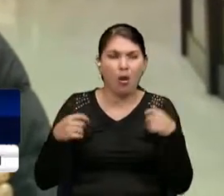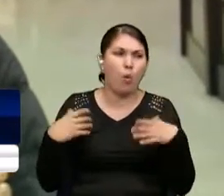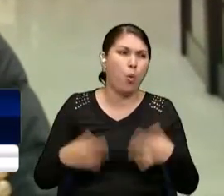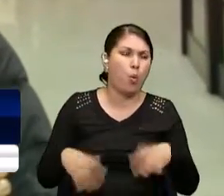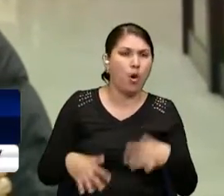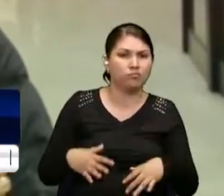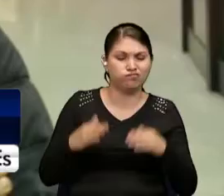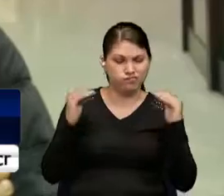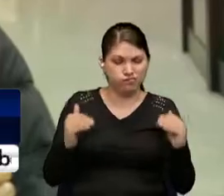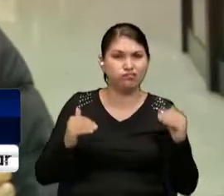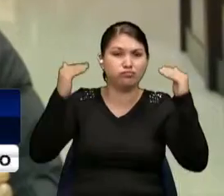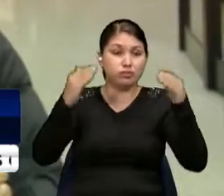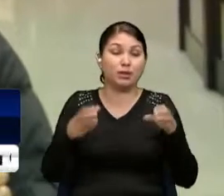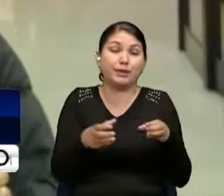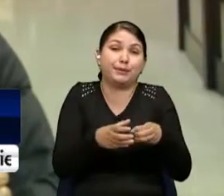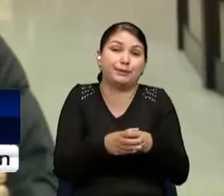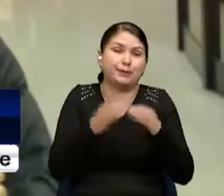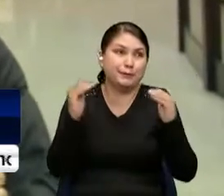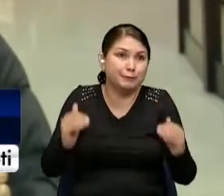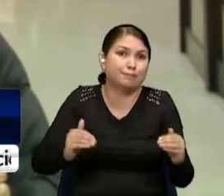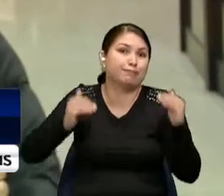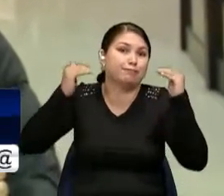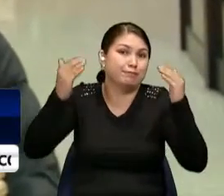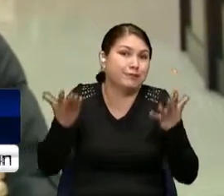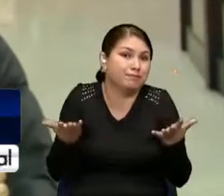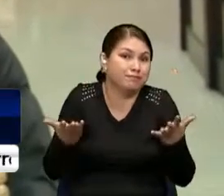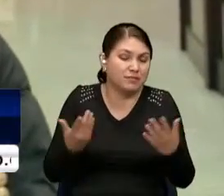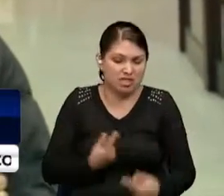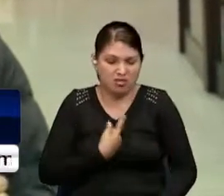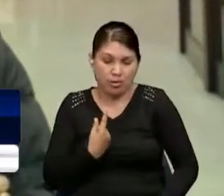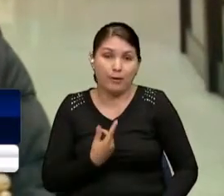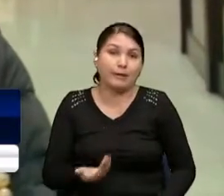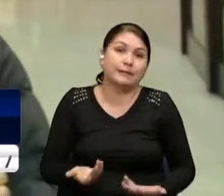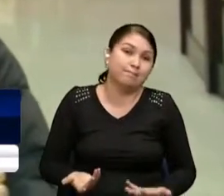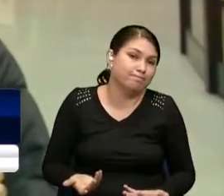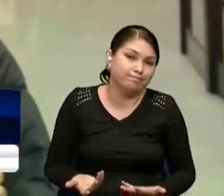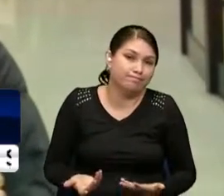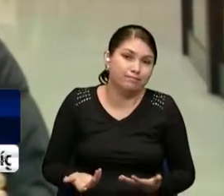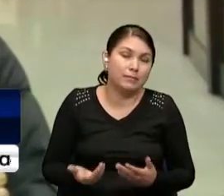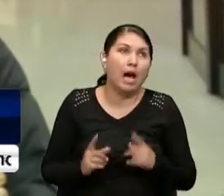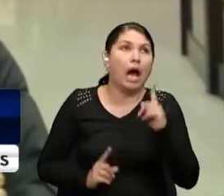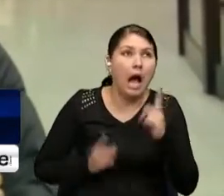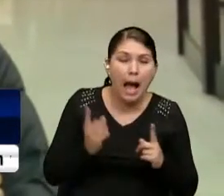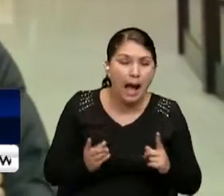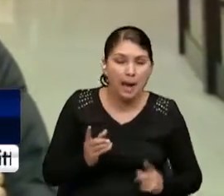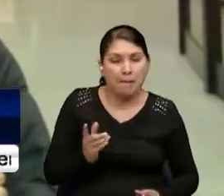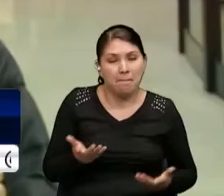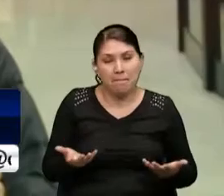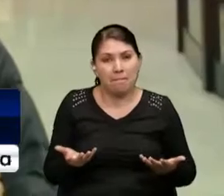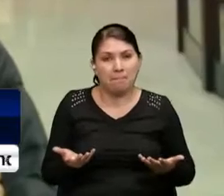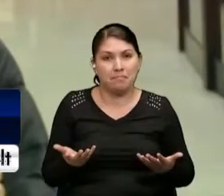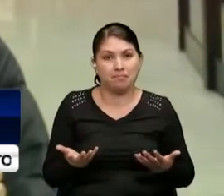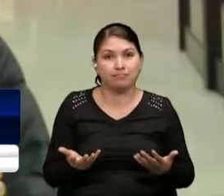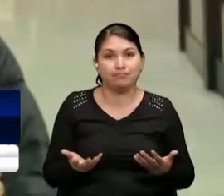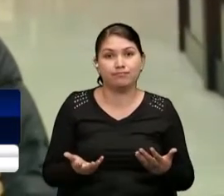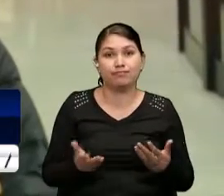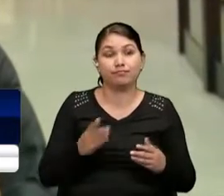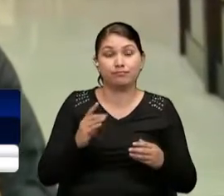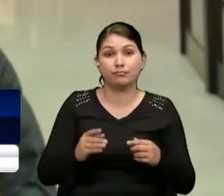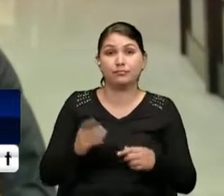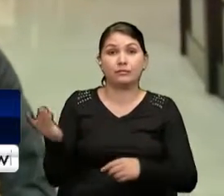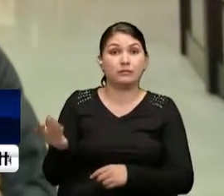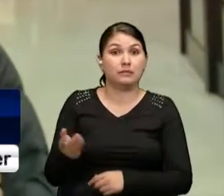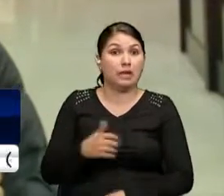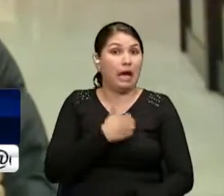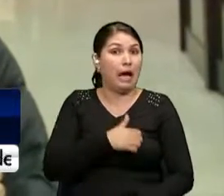superiores como equipos y superiores del punto vista individual así que no hay ninguna excusa primero se guarden tira se fue